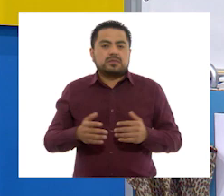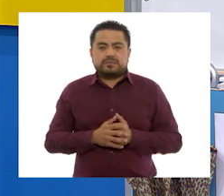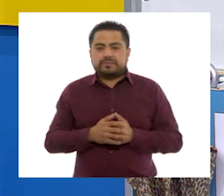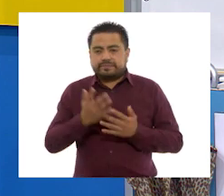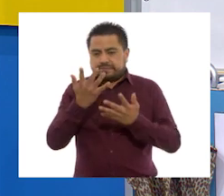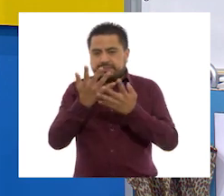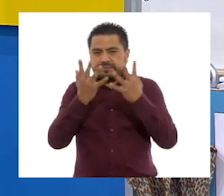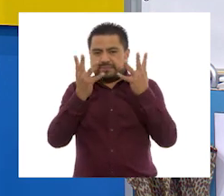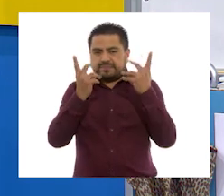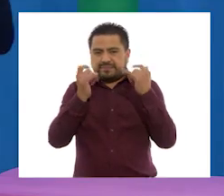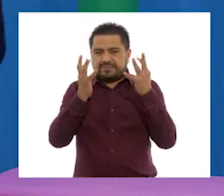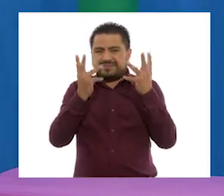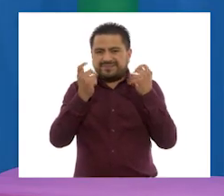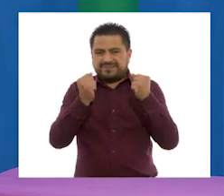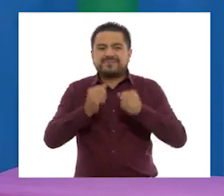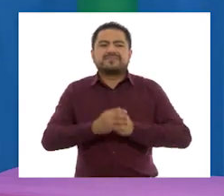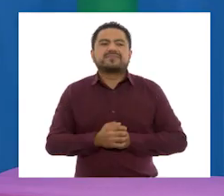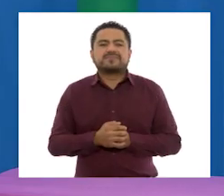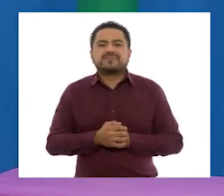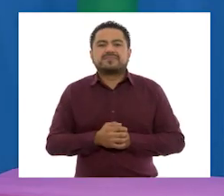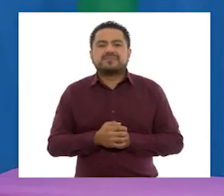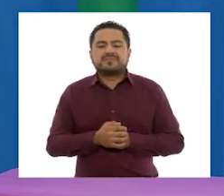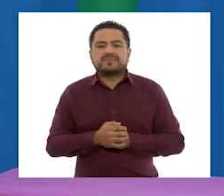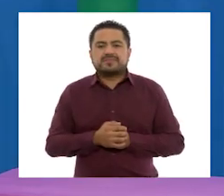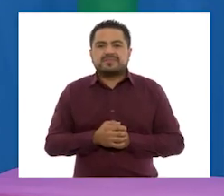dedos. Dedos.